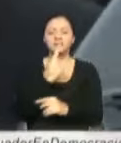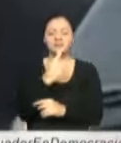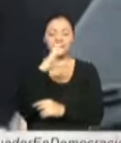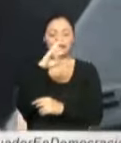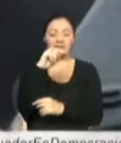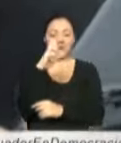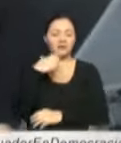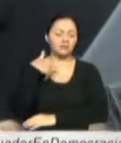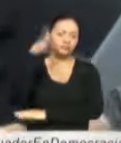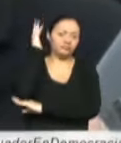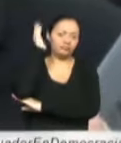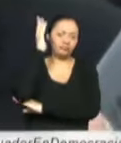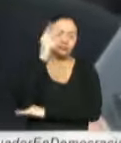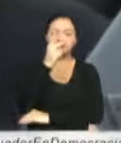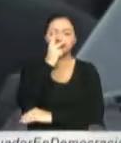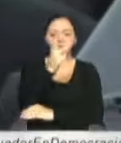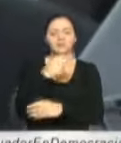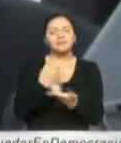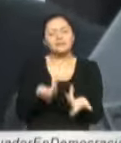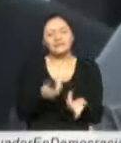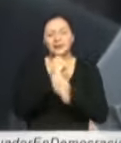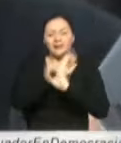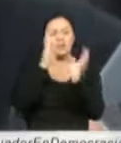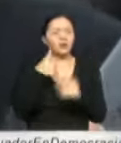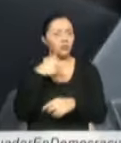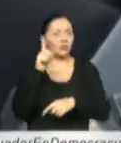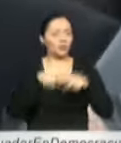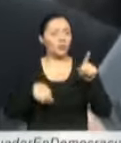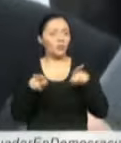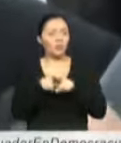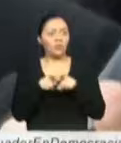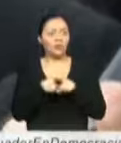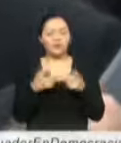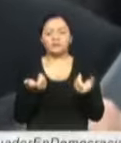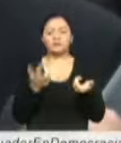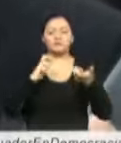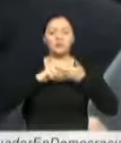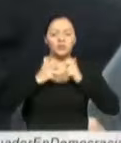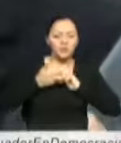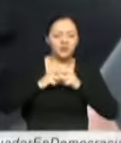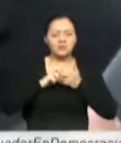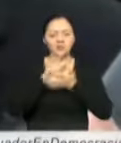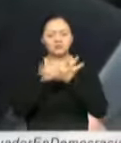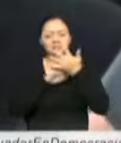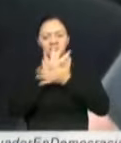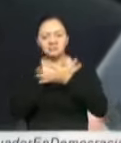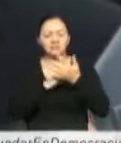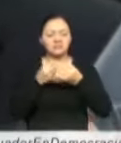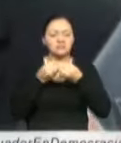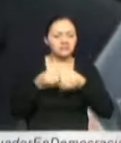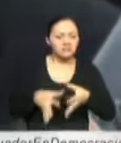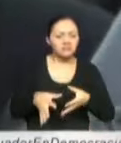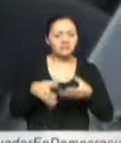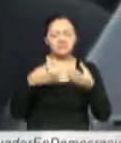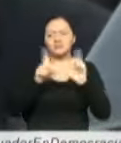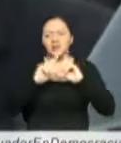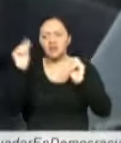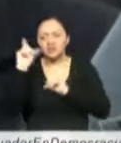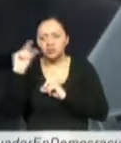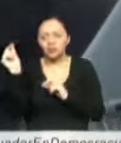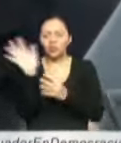Electoral, y solo un ciego del alma lo puede negar, ¿no? Acuérdense el país que yo recibí. país destrozado por la migración,